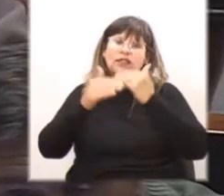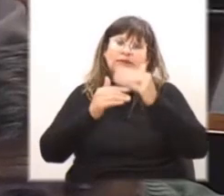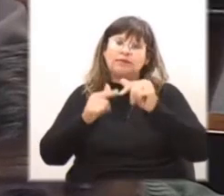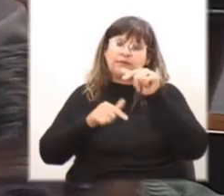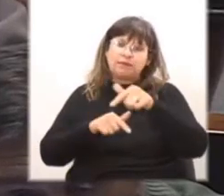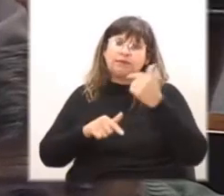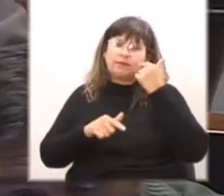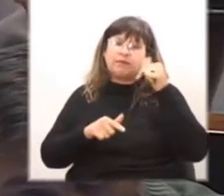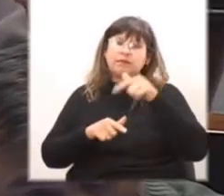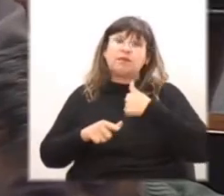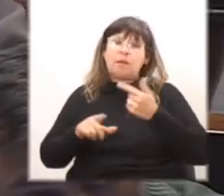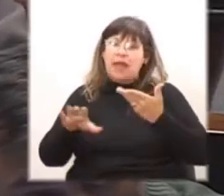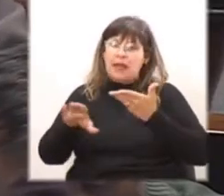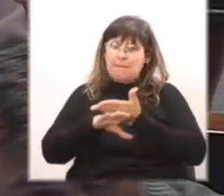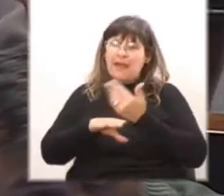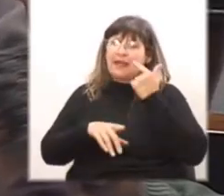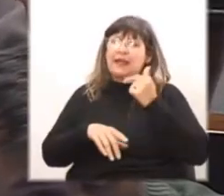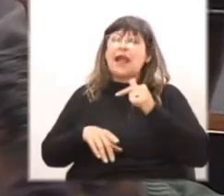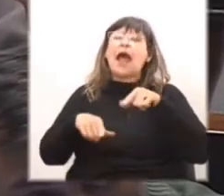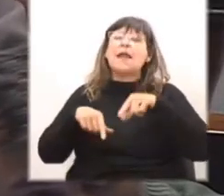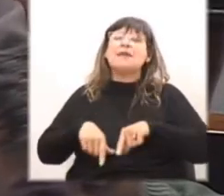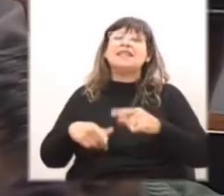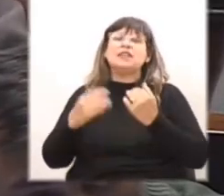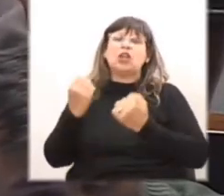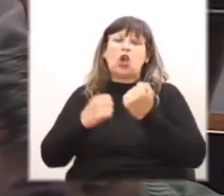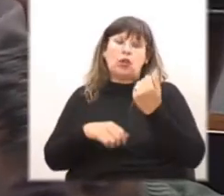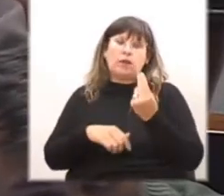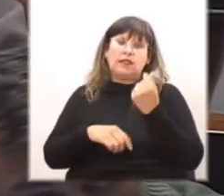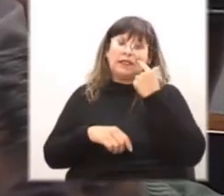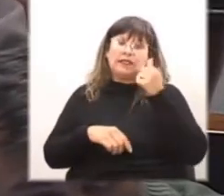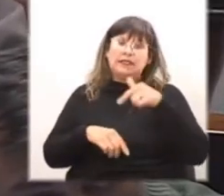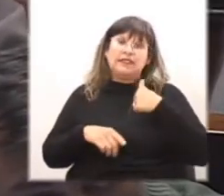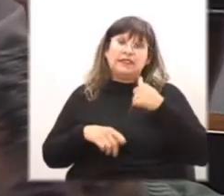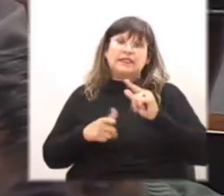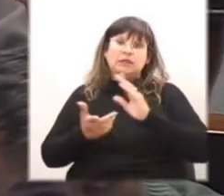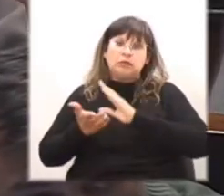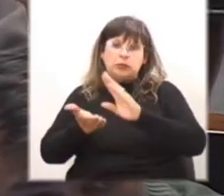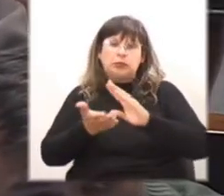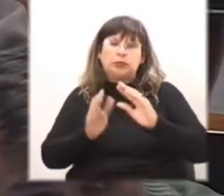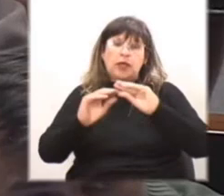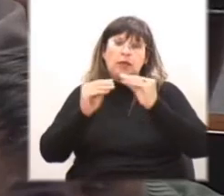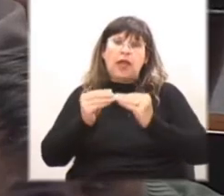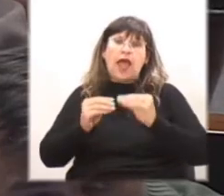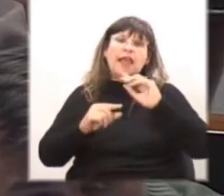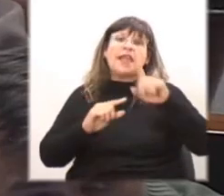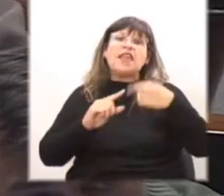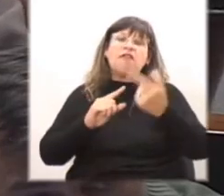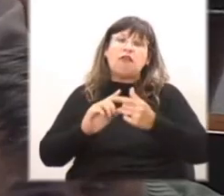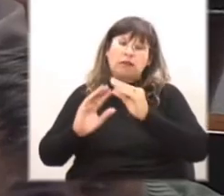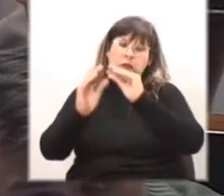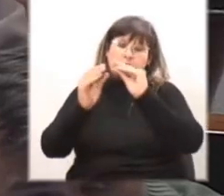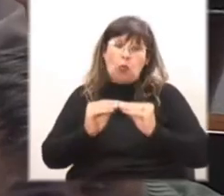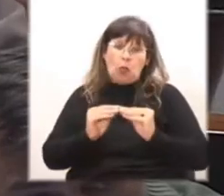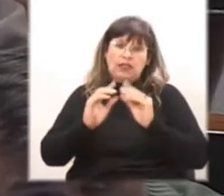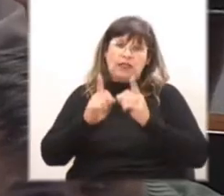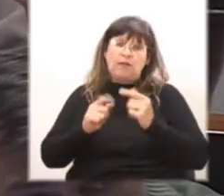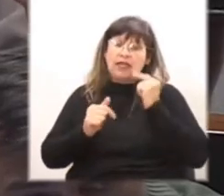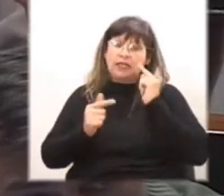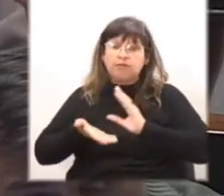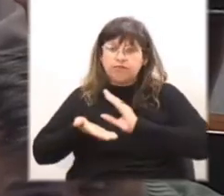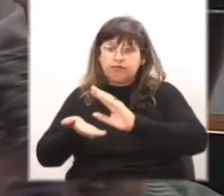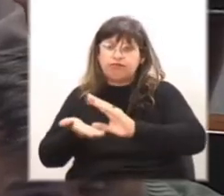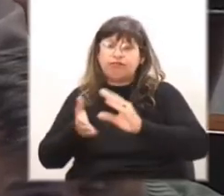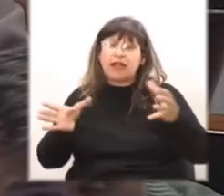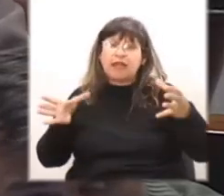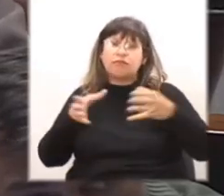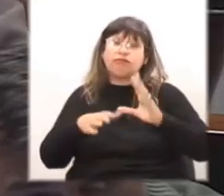para solicitarle al MEF la adjudicación de las partidas presupuestales y extrapresupuestales destinadas a la Delegación de Uruguay